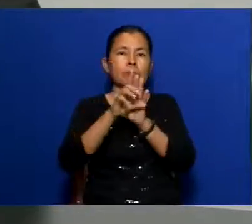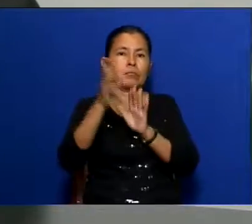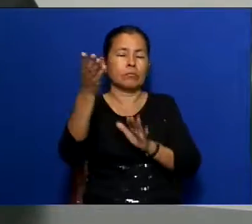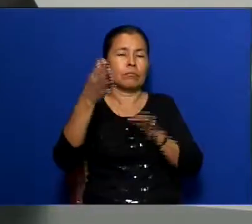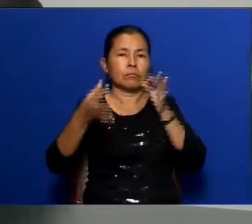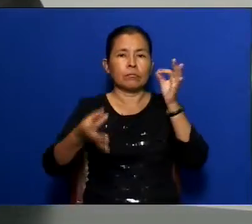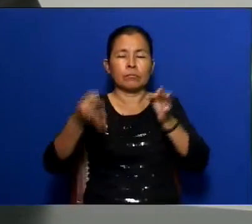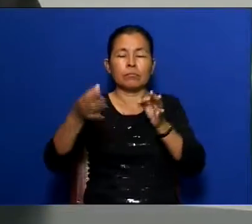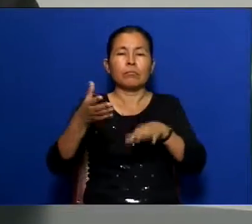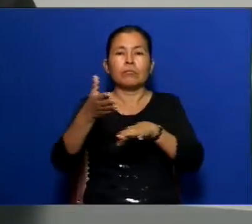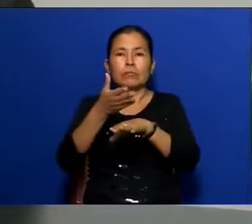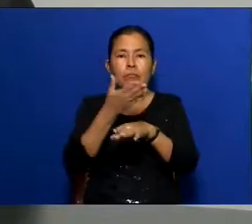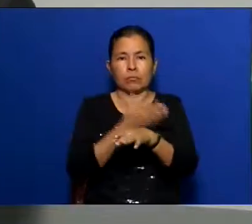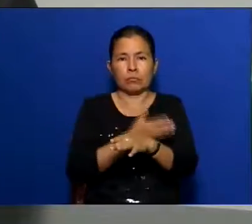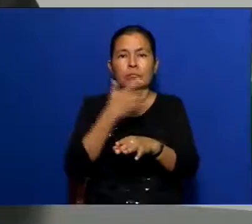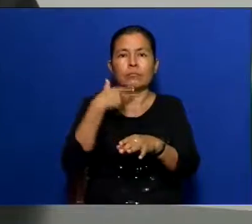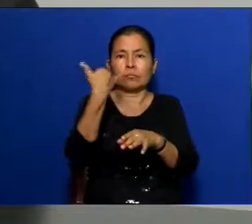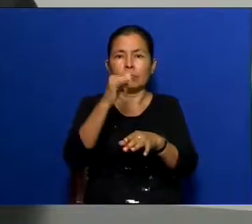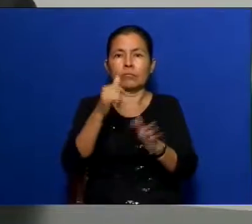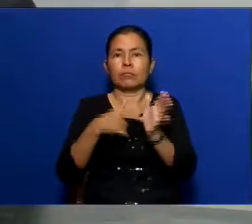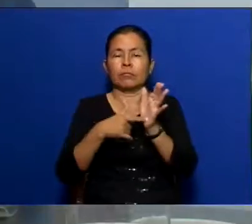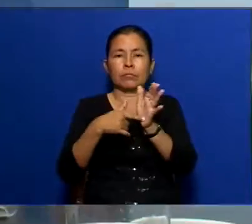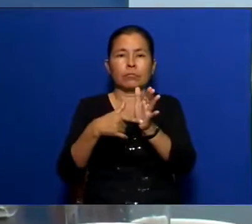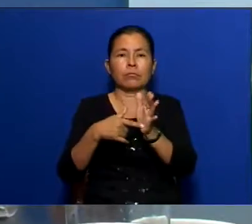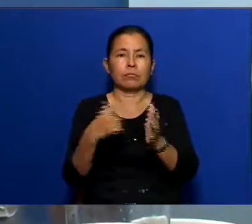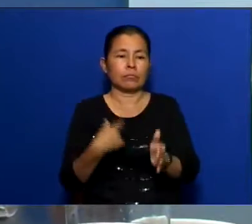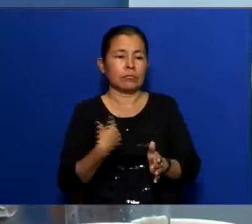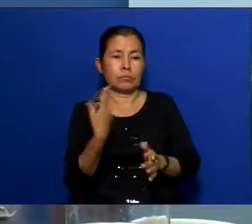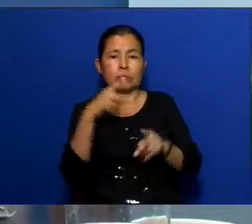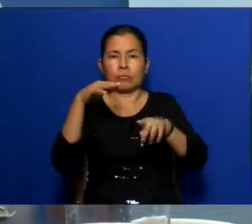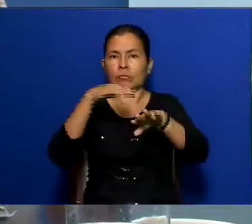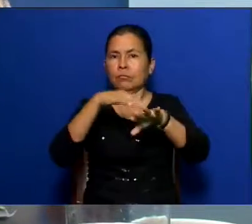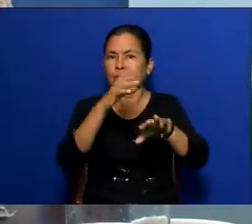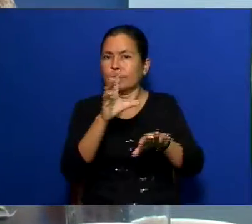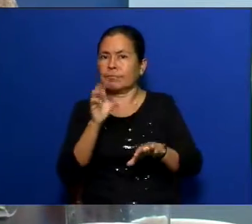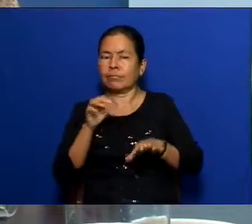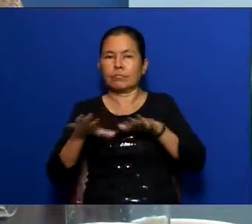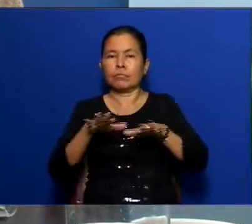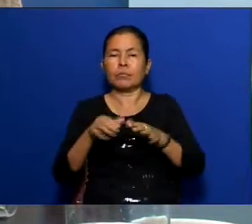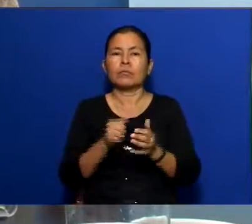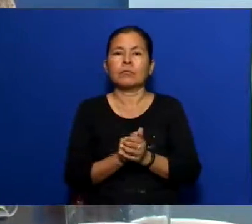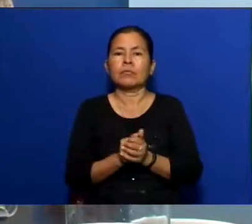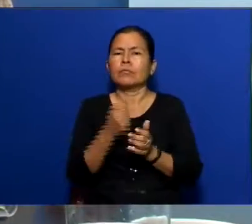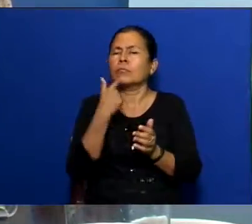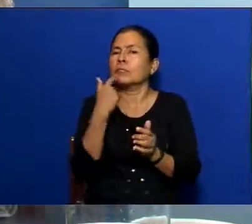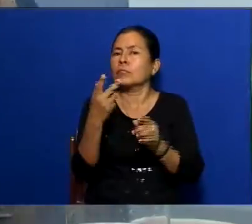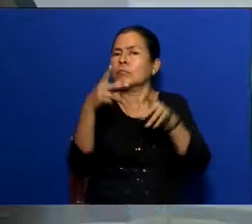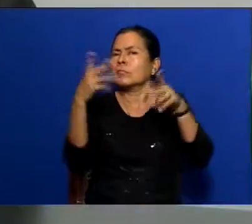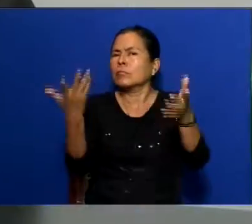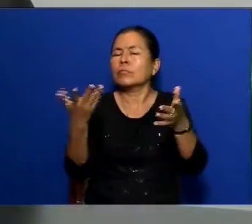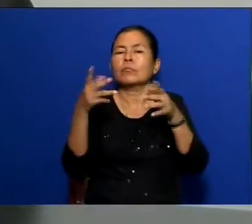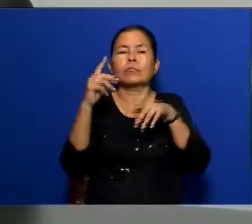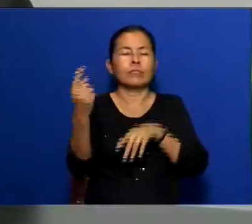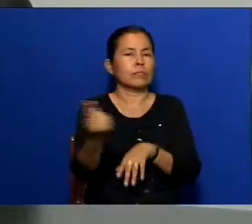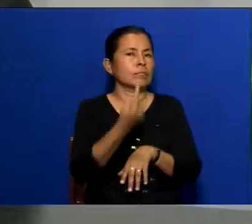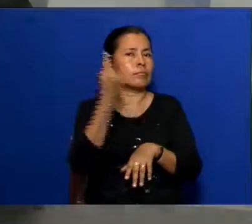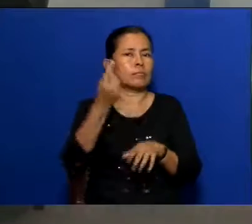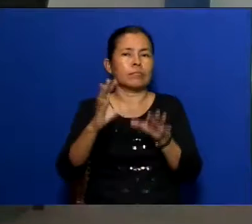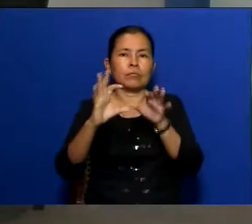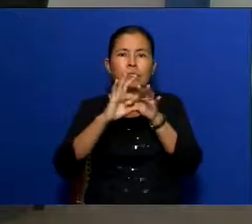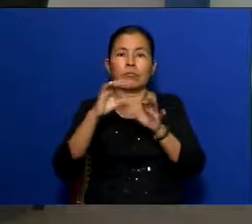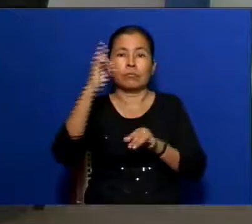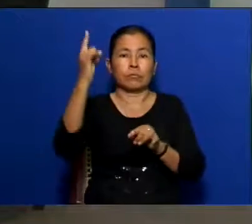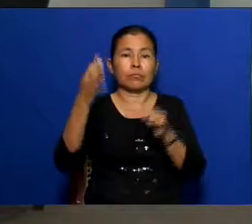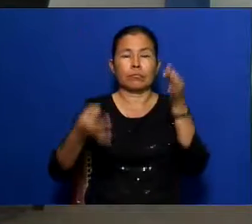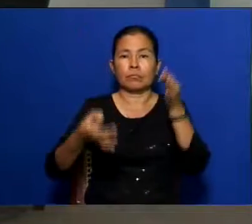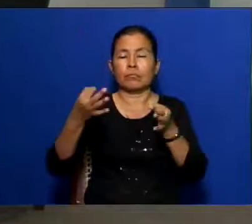solicitar este trabajo pericial del Instituto de Medicina Legal. Exclusivamente solicitud de autoridad competente, doctor. Únicamente. Porque generalmente podemos